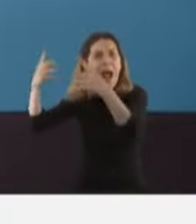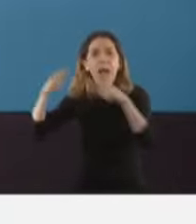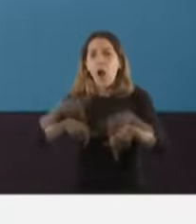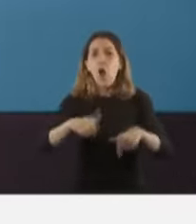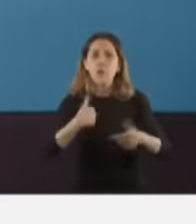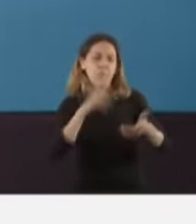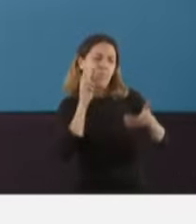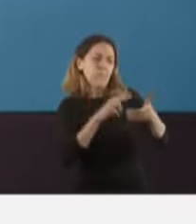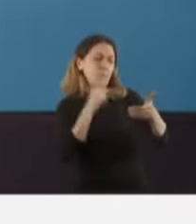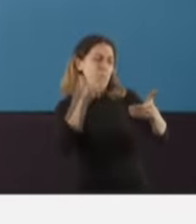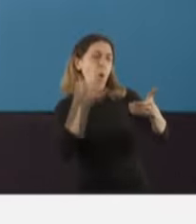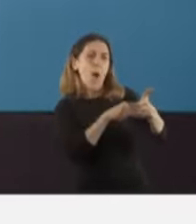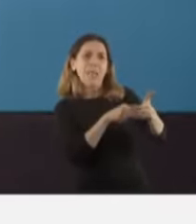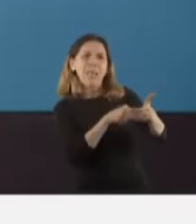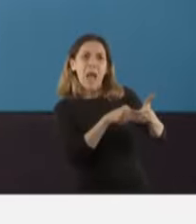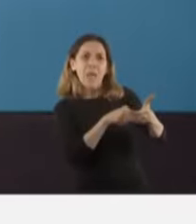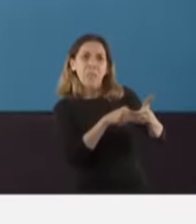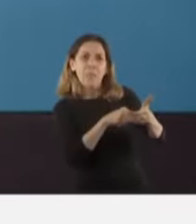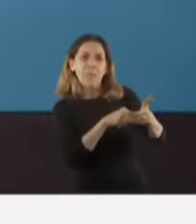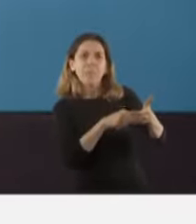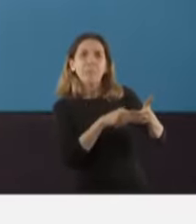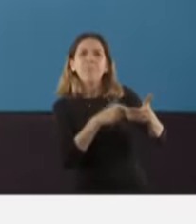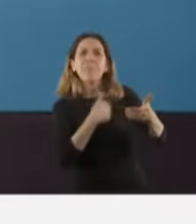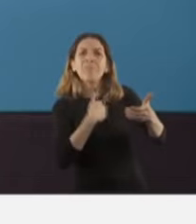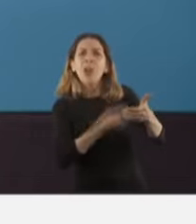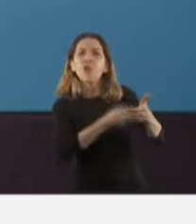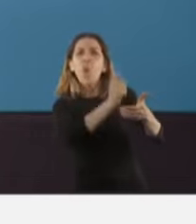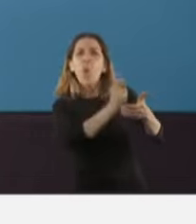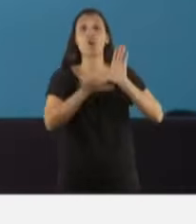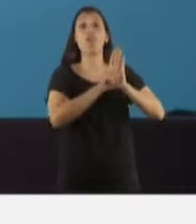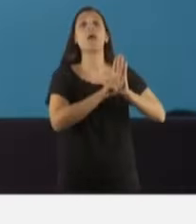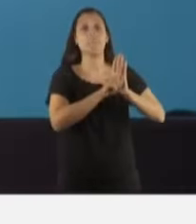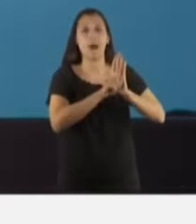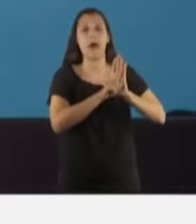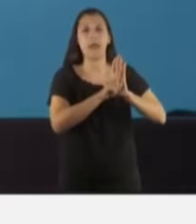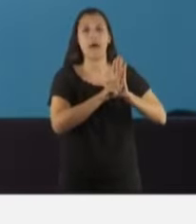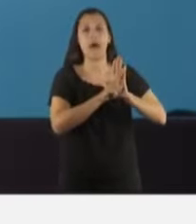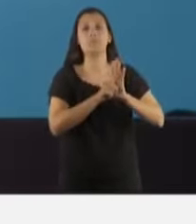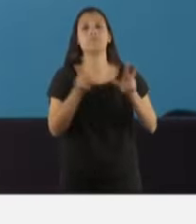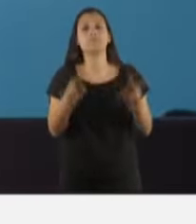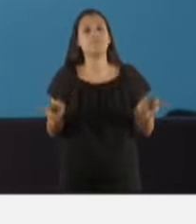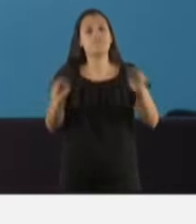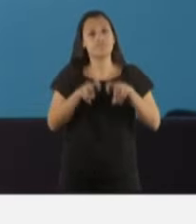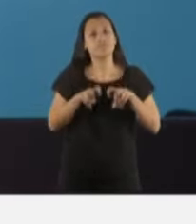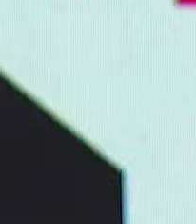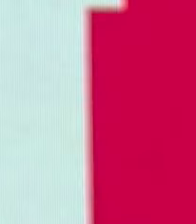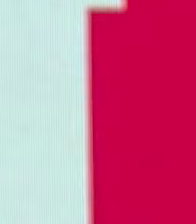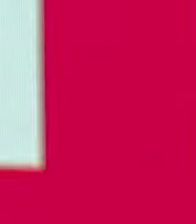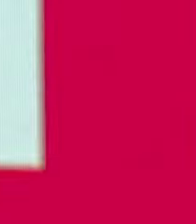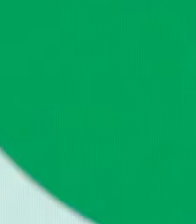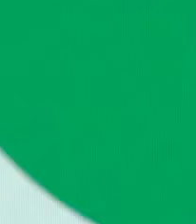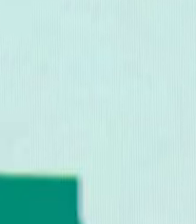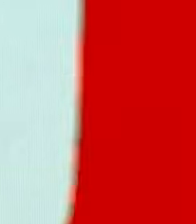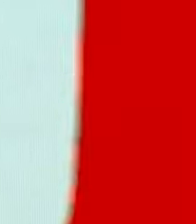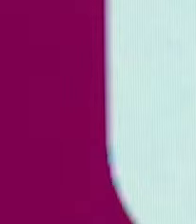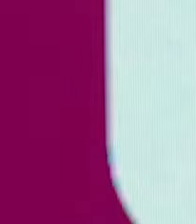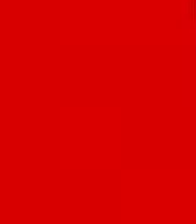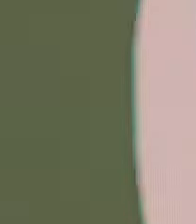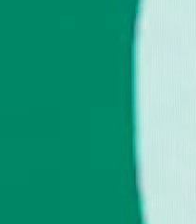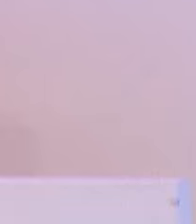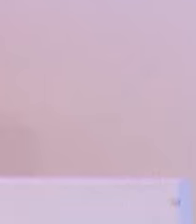de diputados y diputadas de la bancada oficialista apoyando este proyecto ahí engrosado. No hay grieta, ¿no?, en torno a